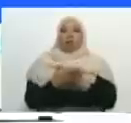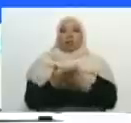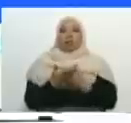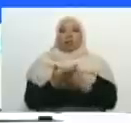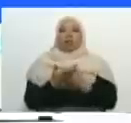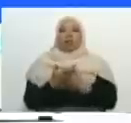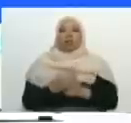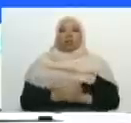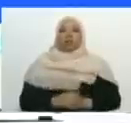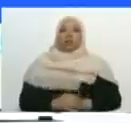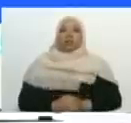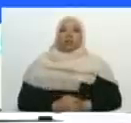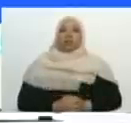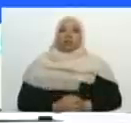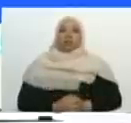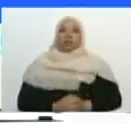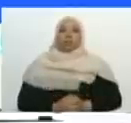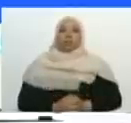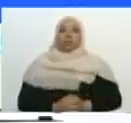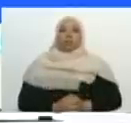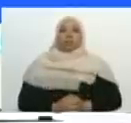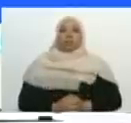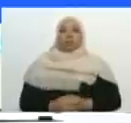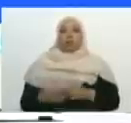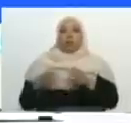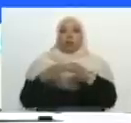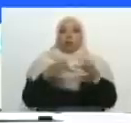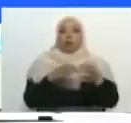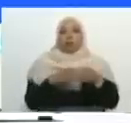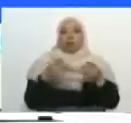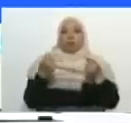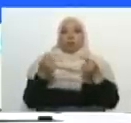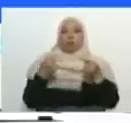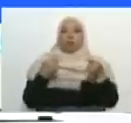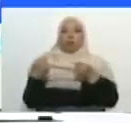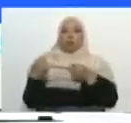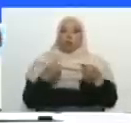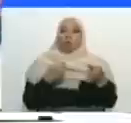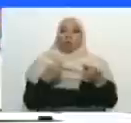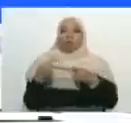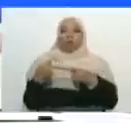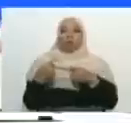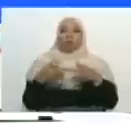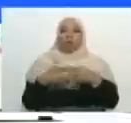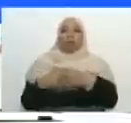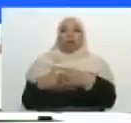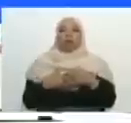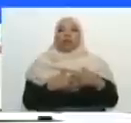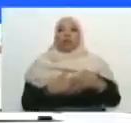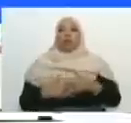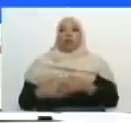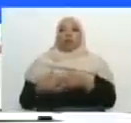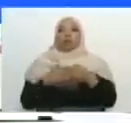decisiones? Obviamente está favoreciendo a grupos económicos, principalmente estadounidenses, ahí está Conoco,